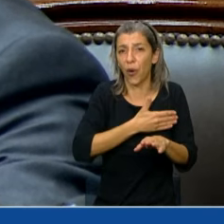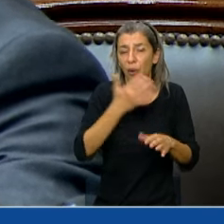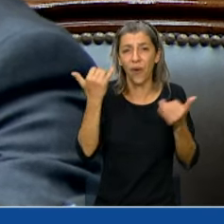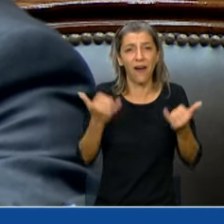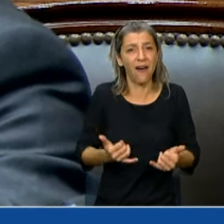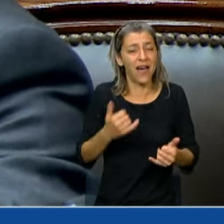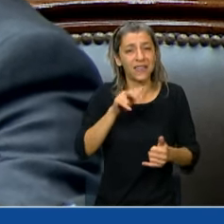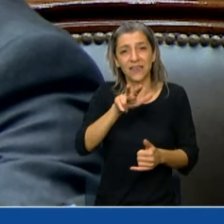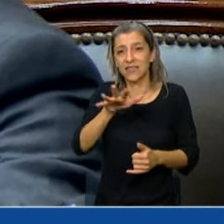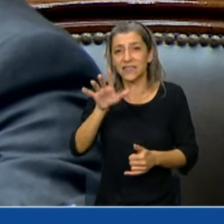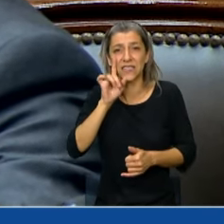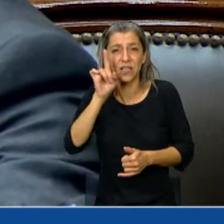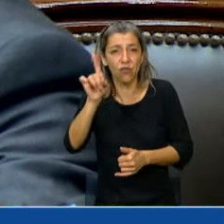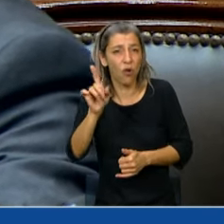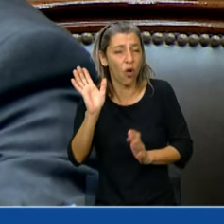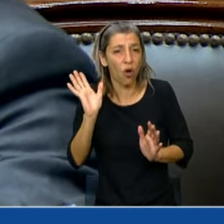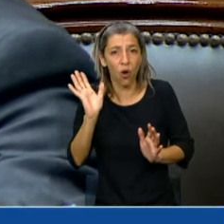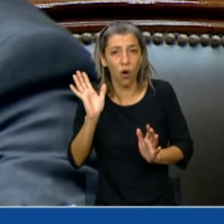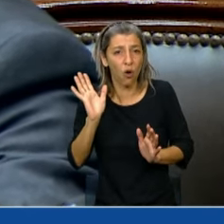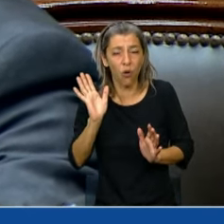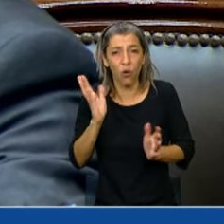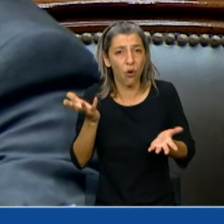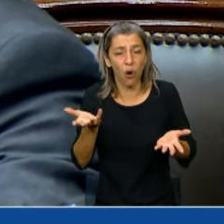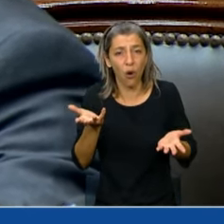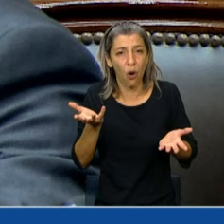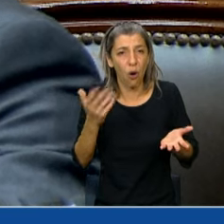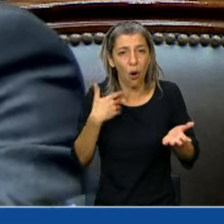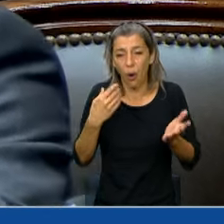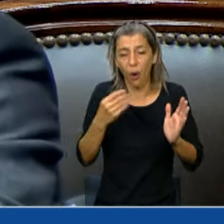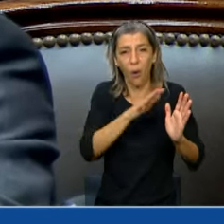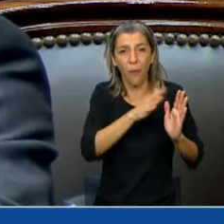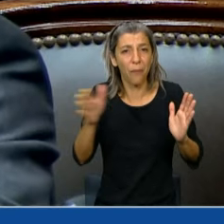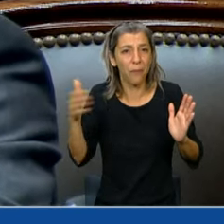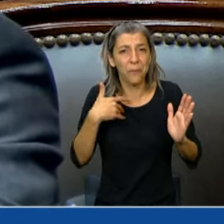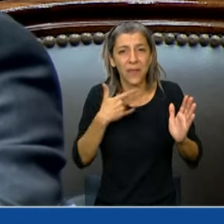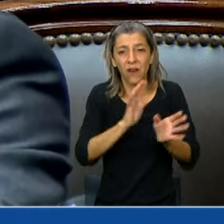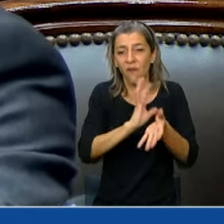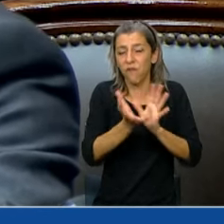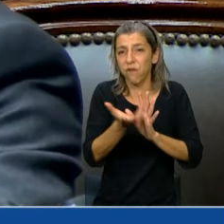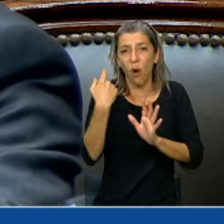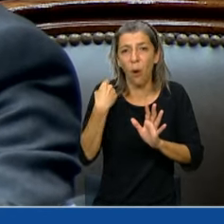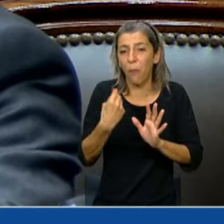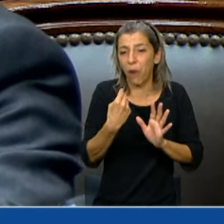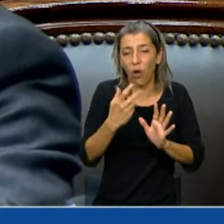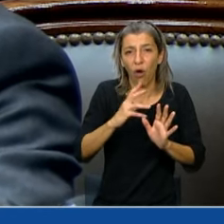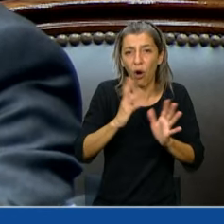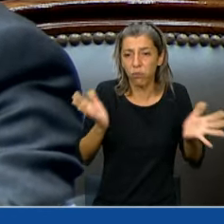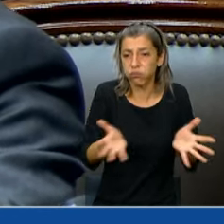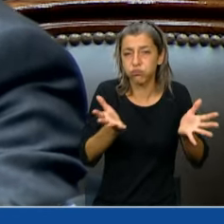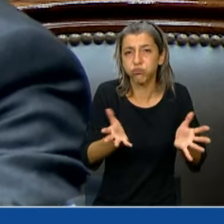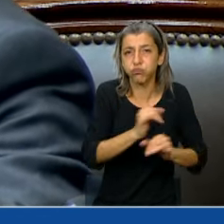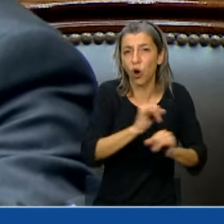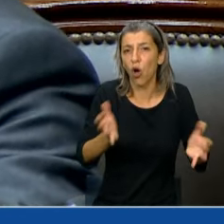hay 35000 menos un para promocionar si se promociona todo no se está promocionando nada